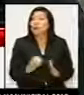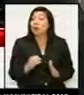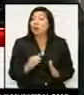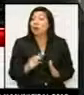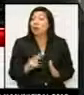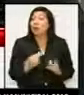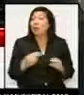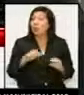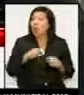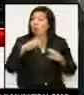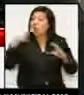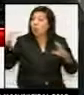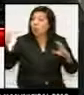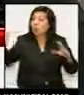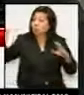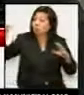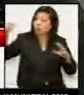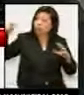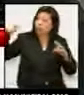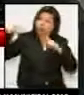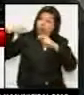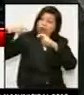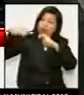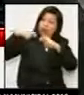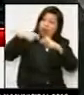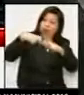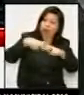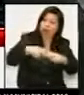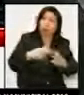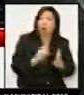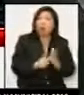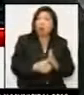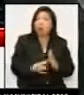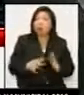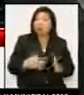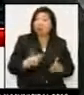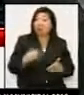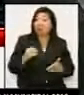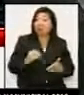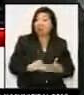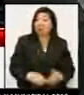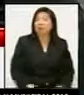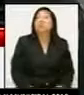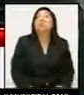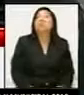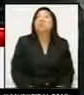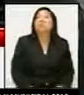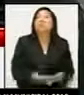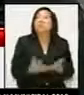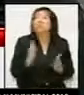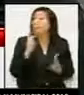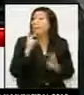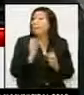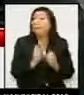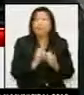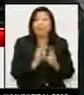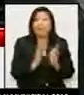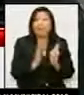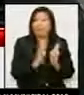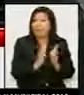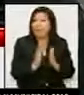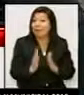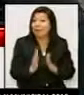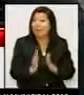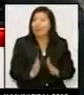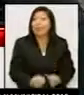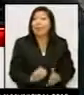con un teleférico que baje hacia la zona de Santa Teresa, y luego puedas incorporarte. Sería una cosa maravillosa, pero si no ordenamos este